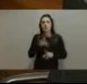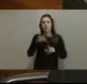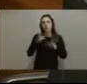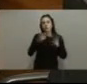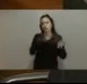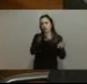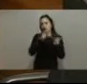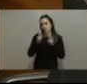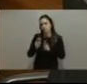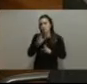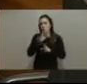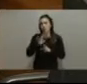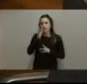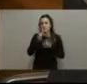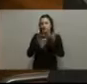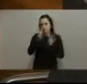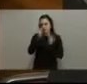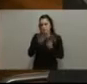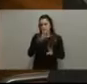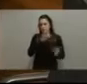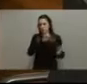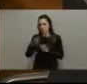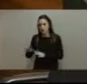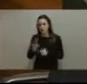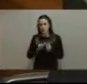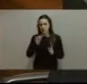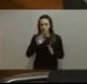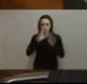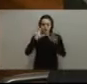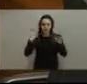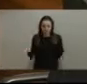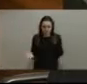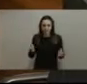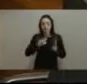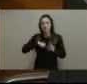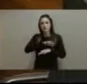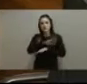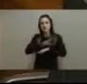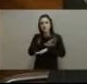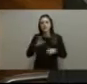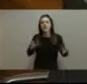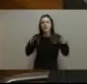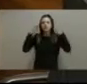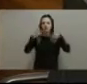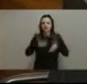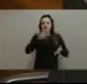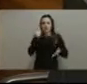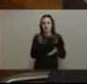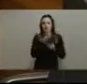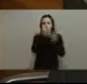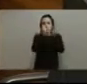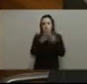temprano, etcétera. En fin, señoría, nuestra consejería no actúa en base a índices,